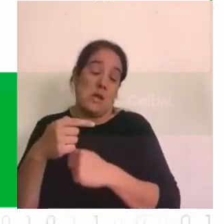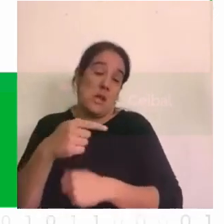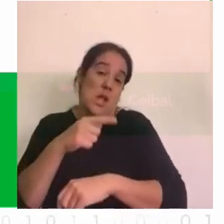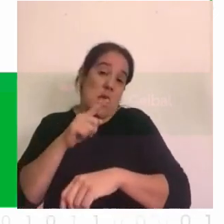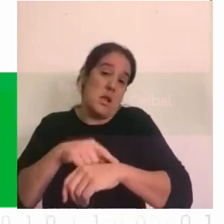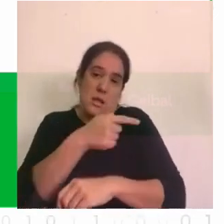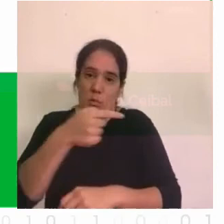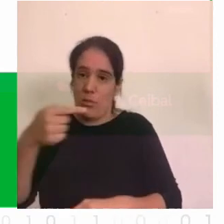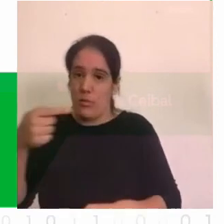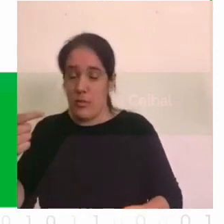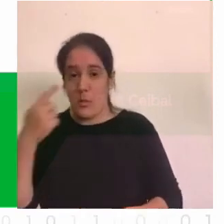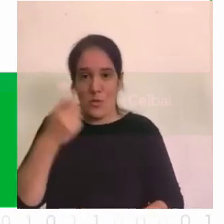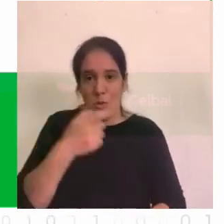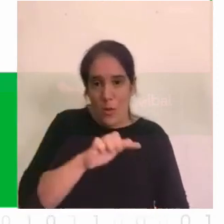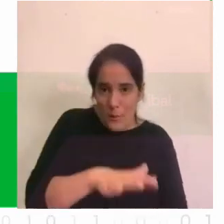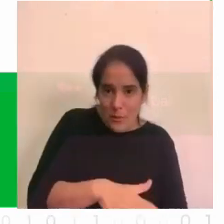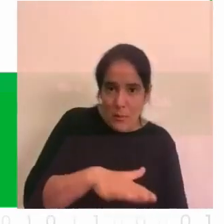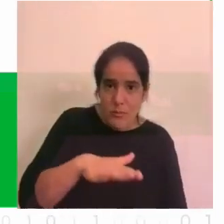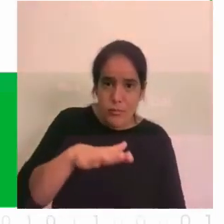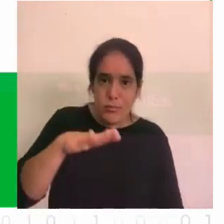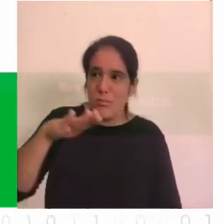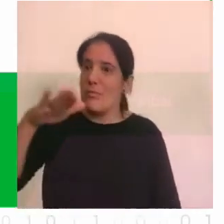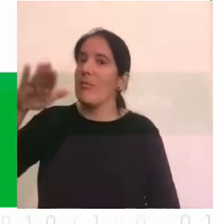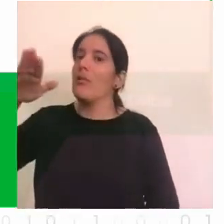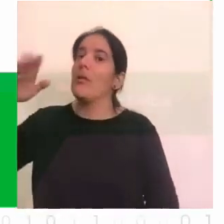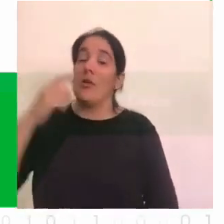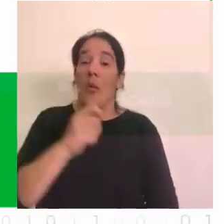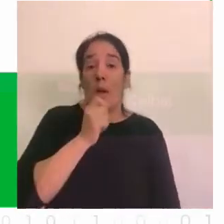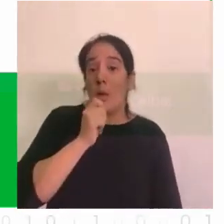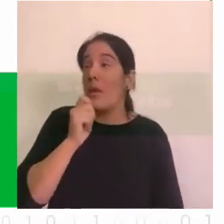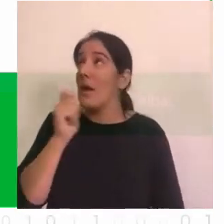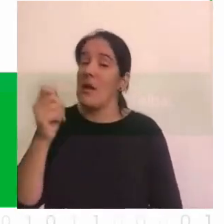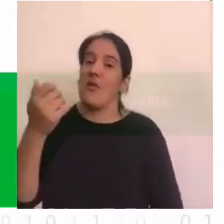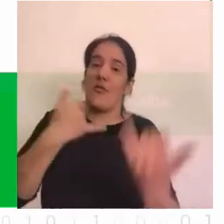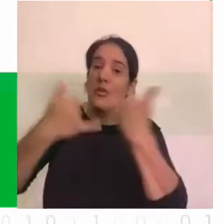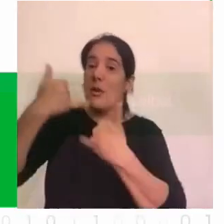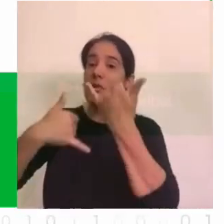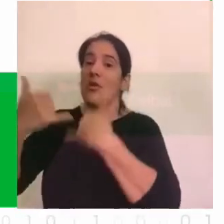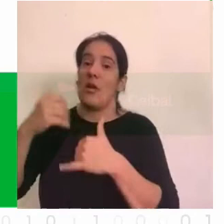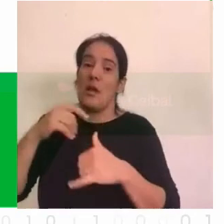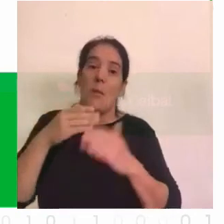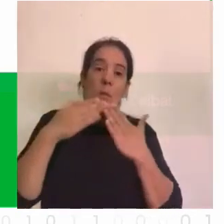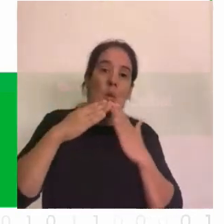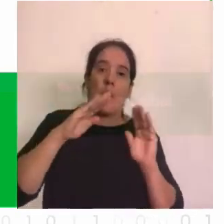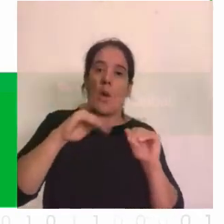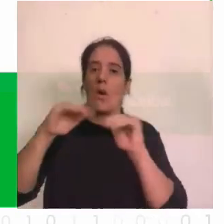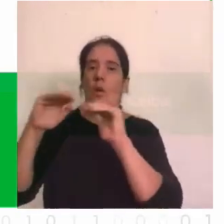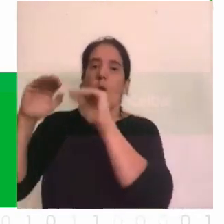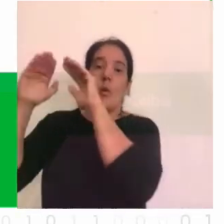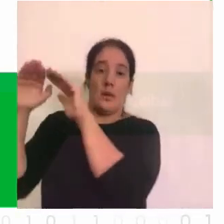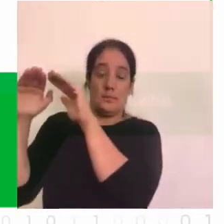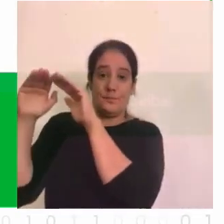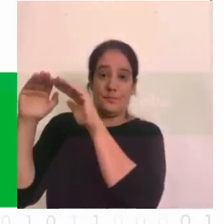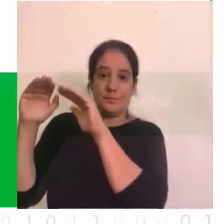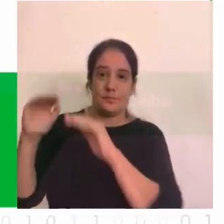distintos periodos del tiempo y mido la mayoría de las veces las mismas cosas en los distintos periodos de tiempo que yo entrevisto a